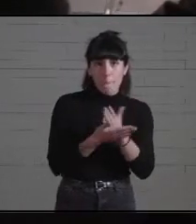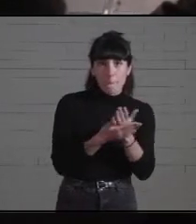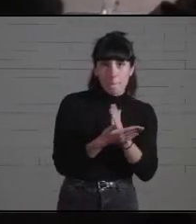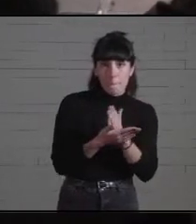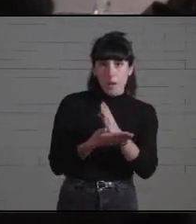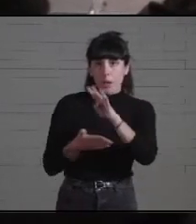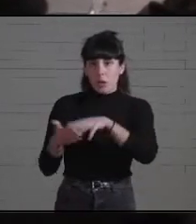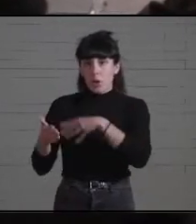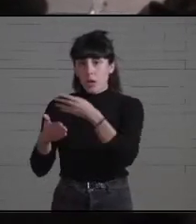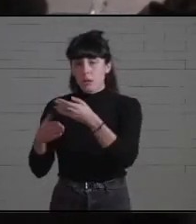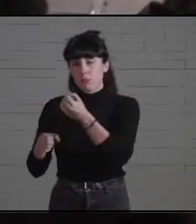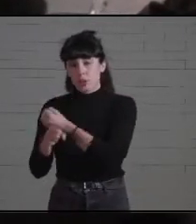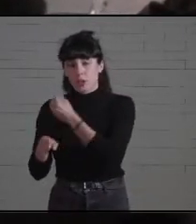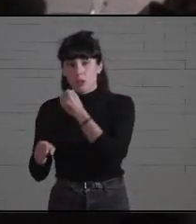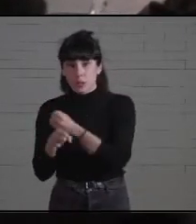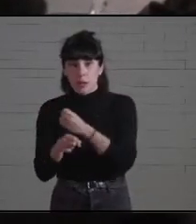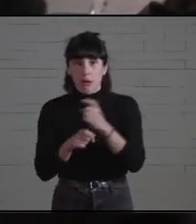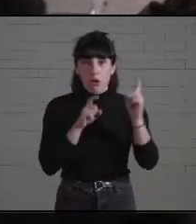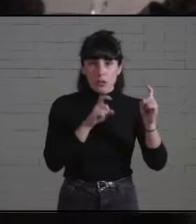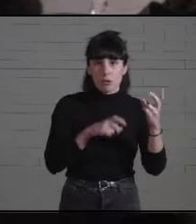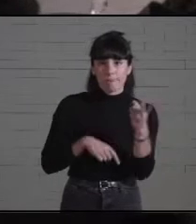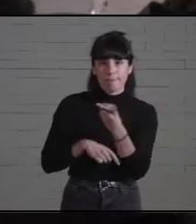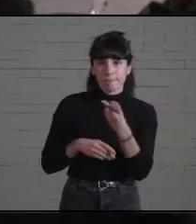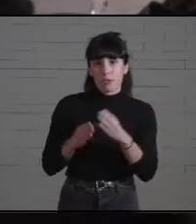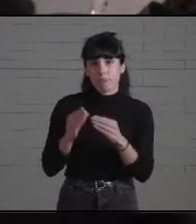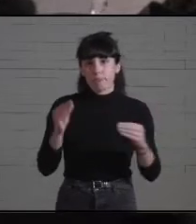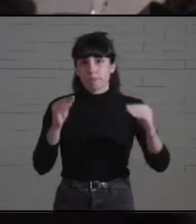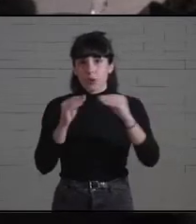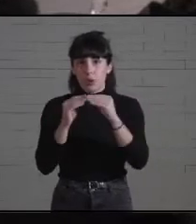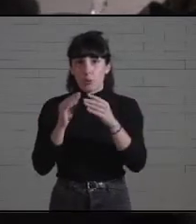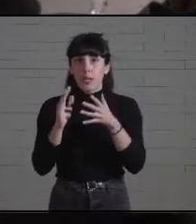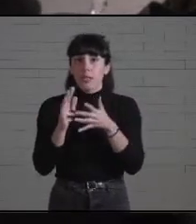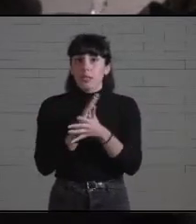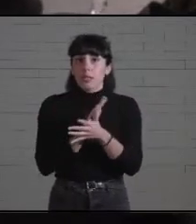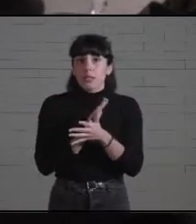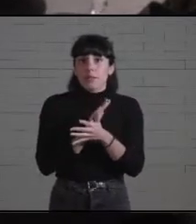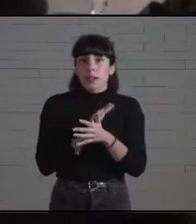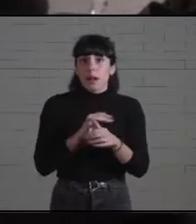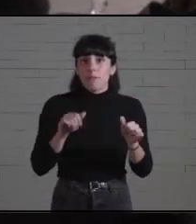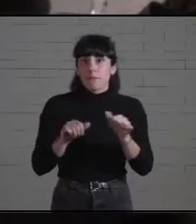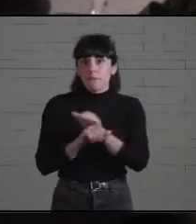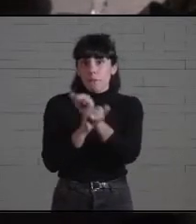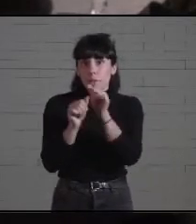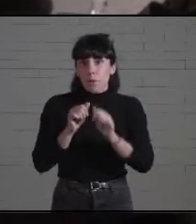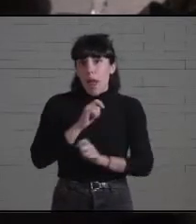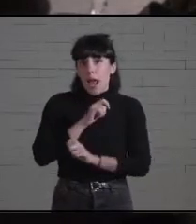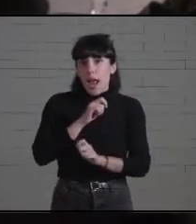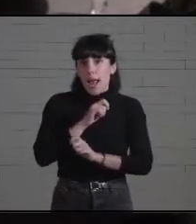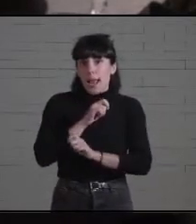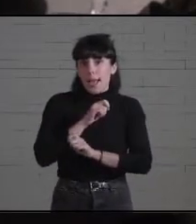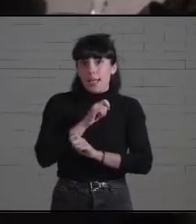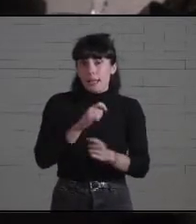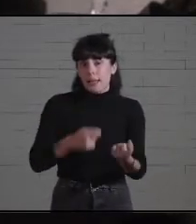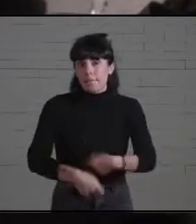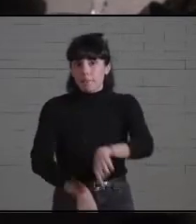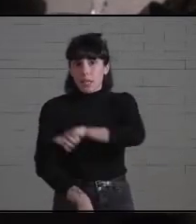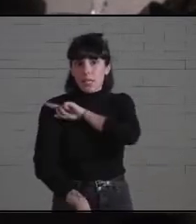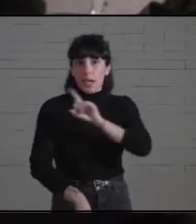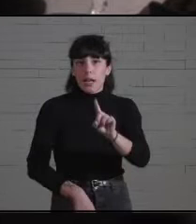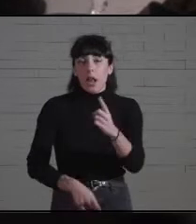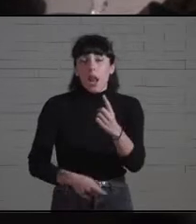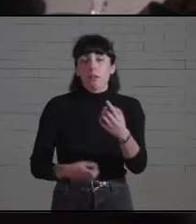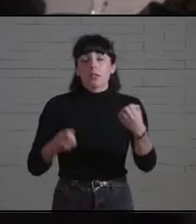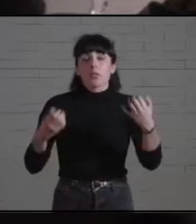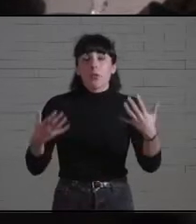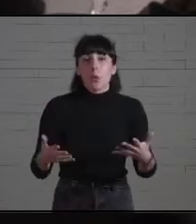con los escolares. Bueno, la estrategia más extrema es dejar de trabajar, que eso ya hemos visto que afecta